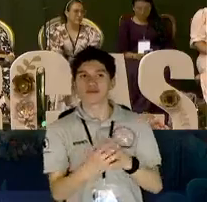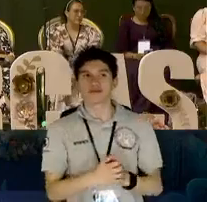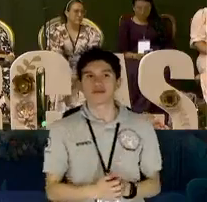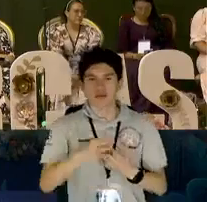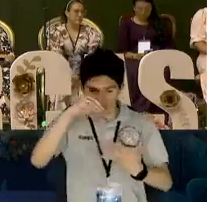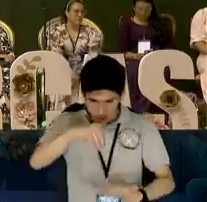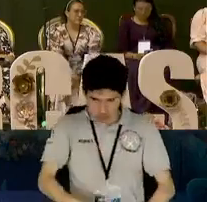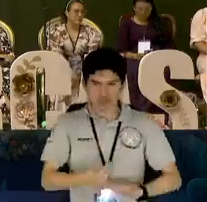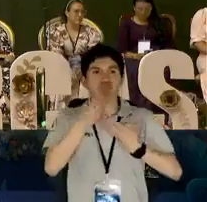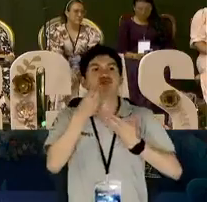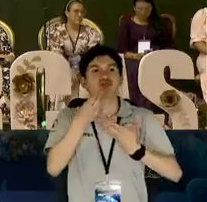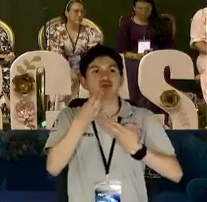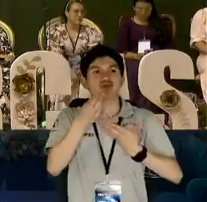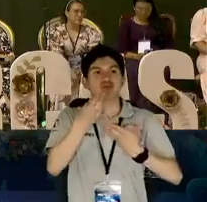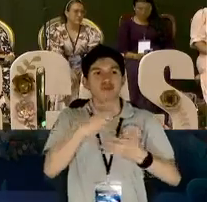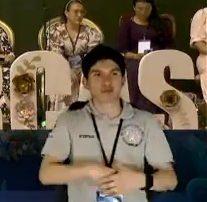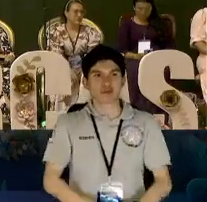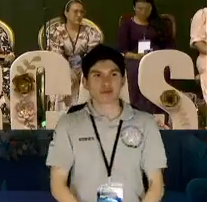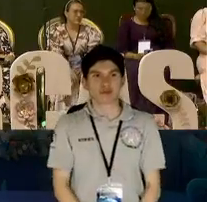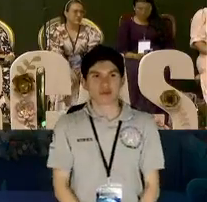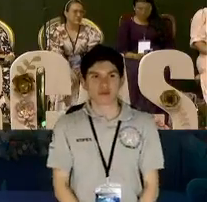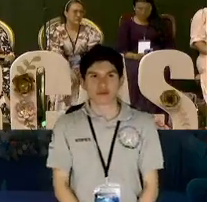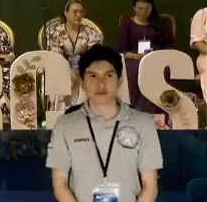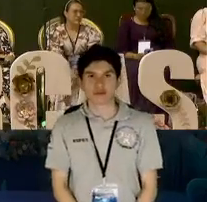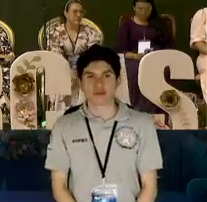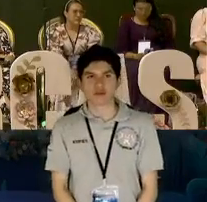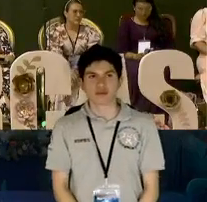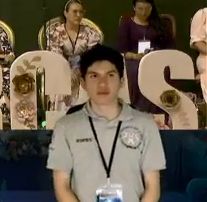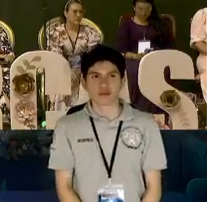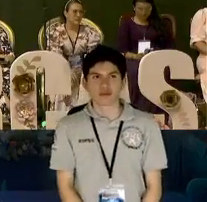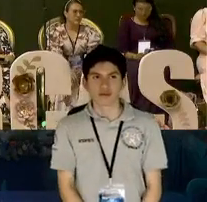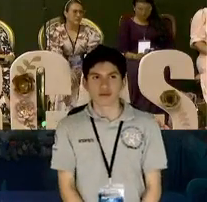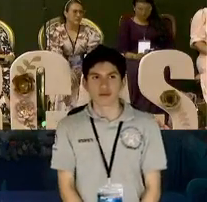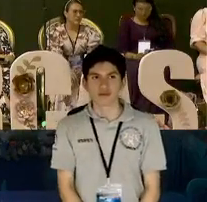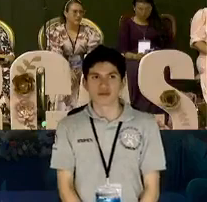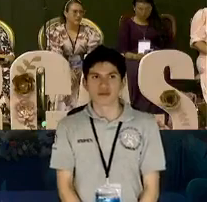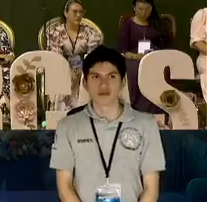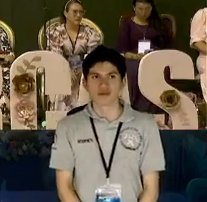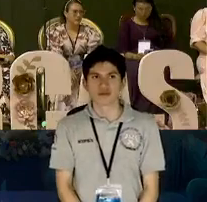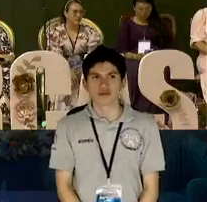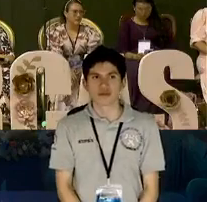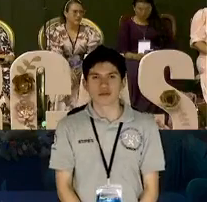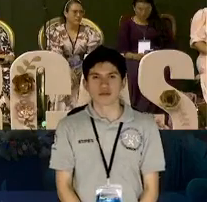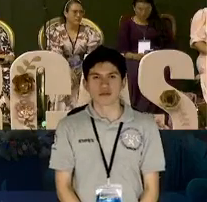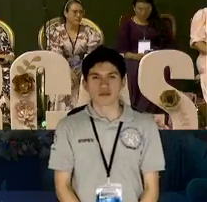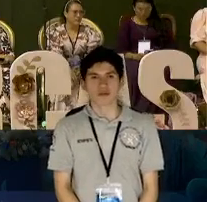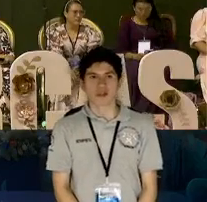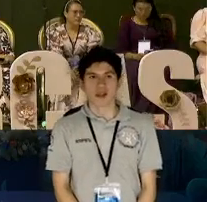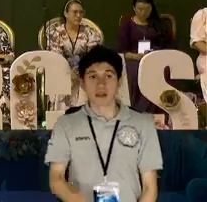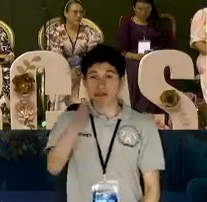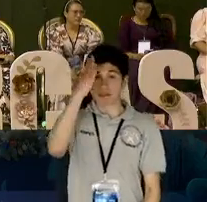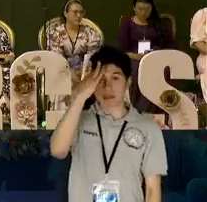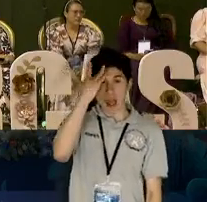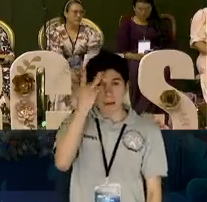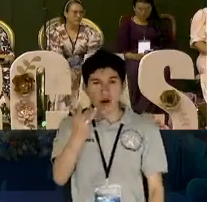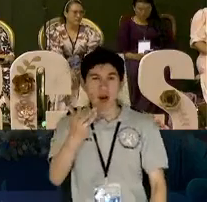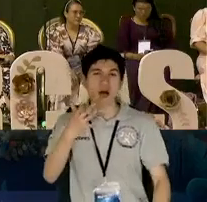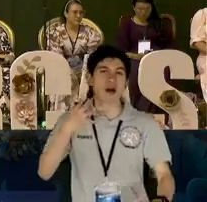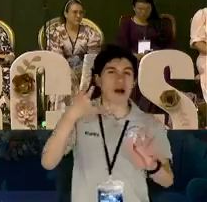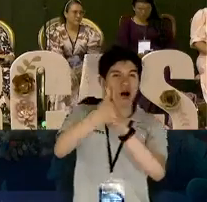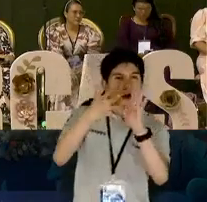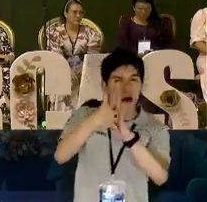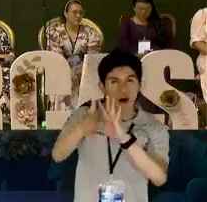de regeneración, porque hablábamos de permanecer en la unidad, porque corre la sangre